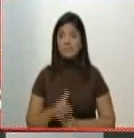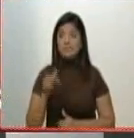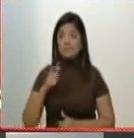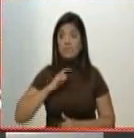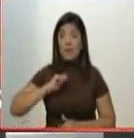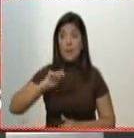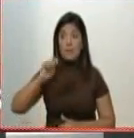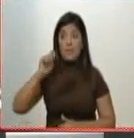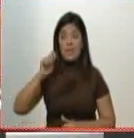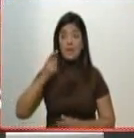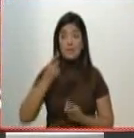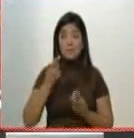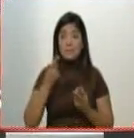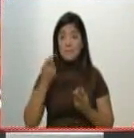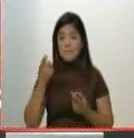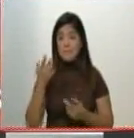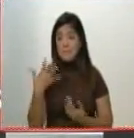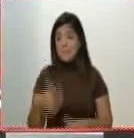ha costado